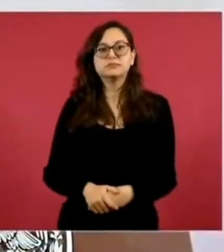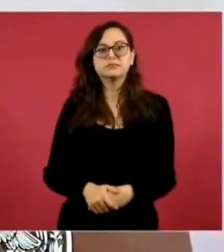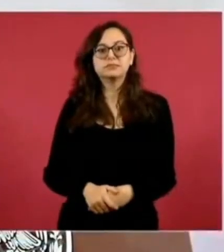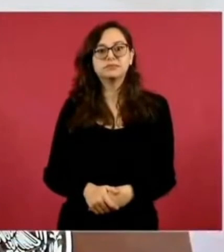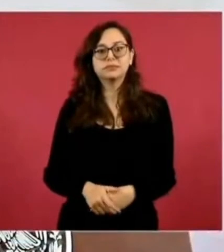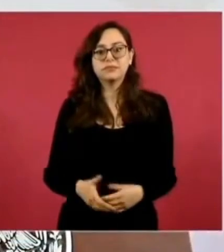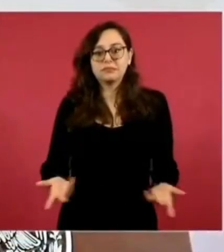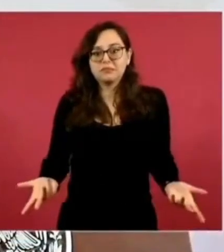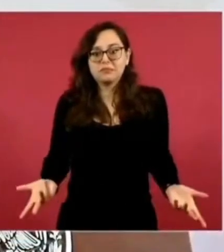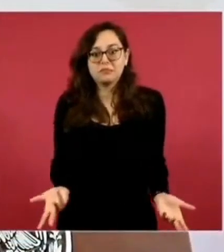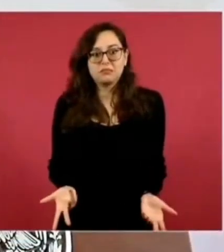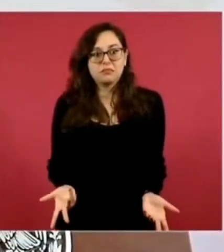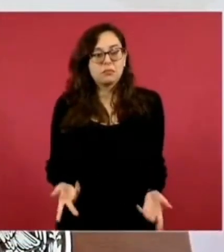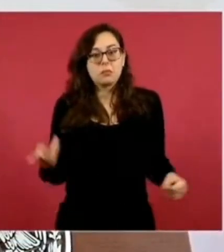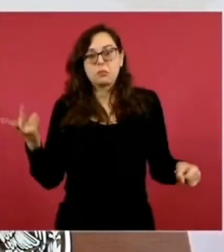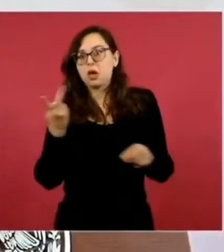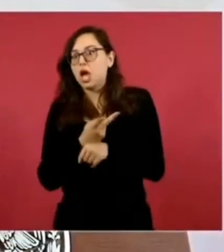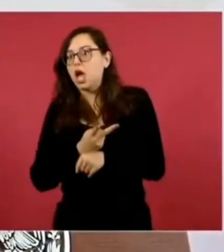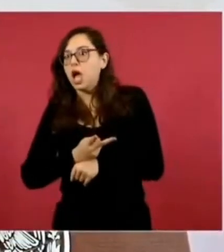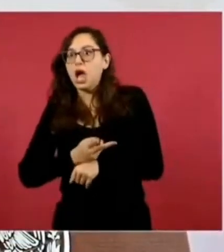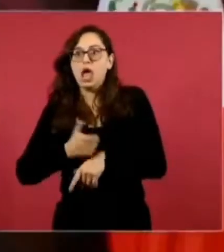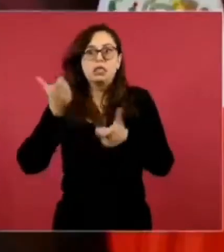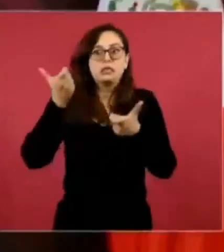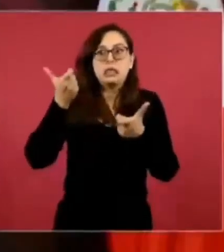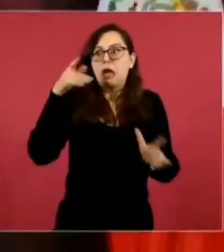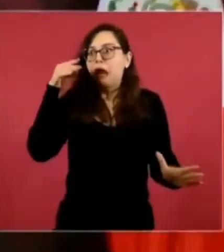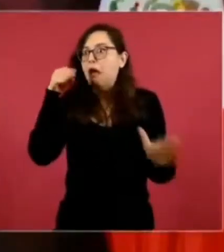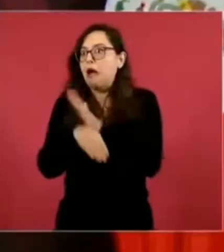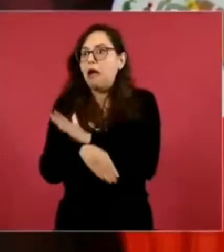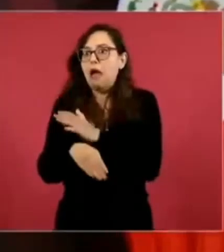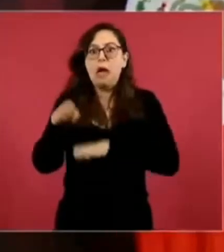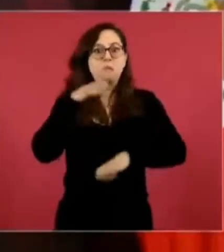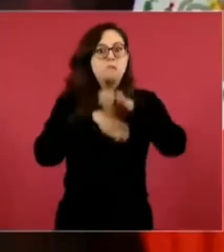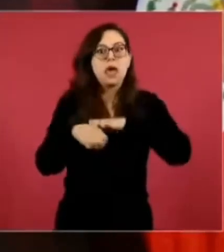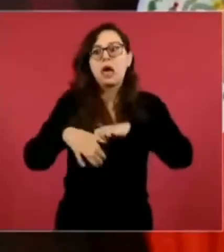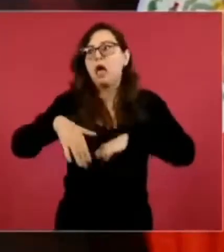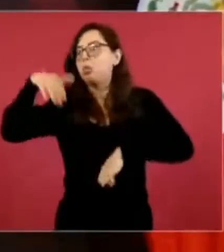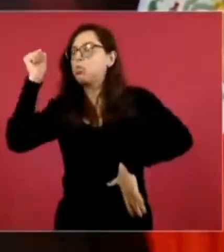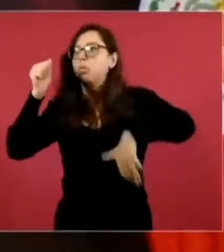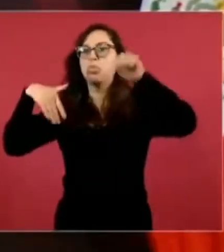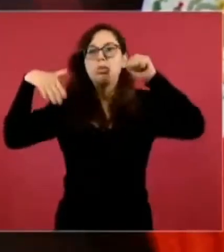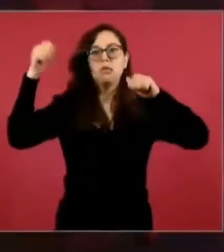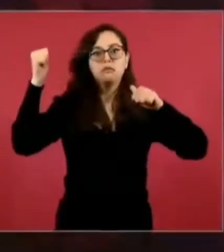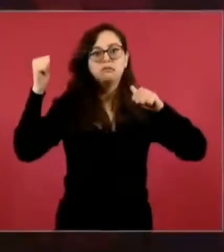no pasó nada, ya está, busquen